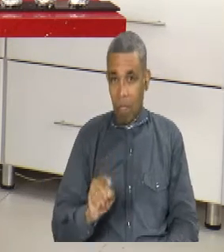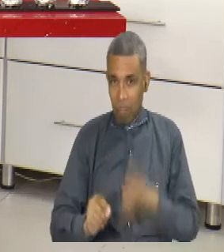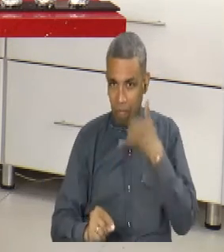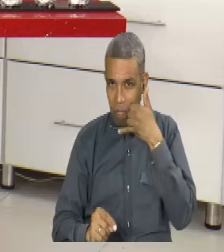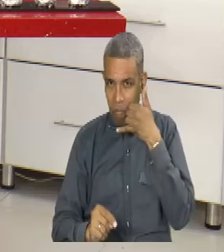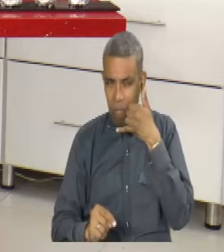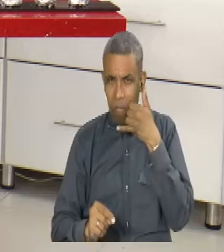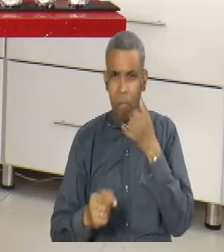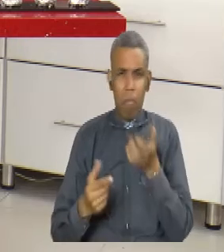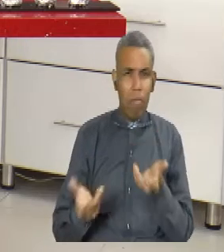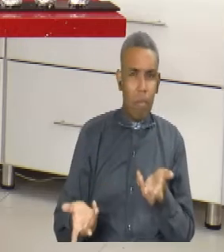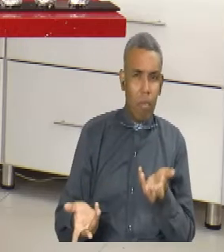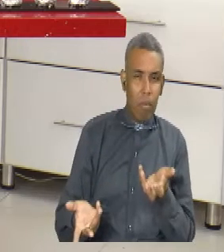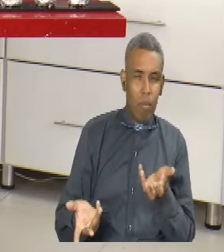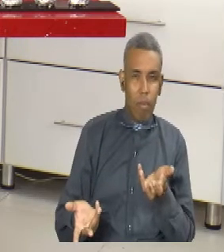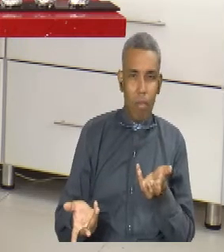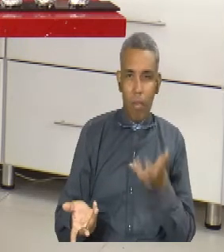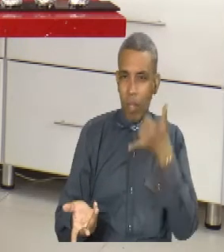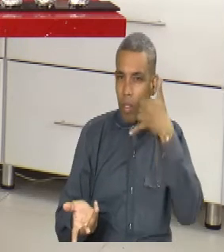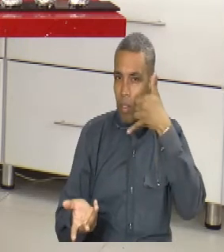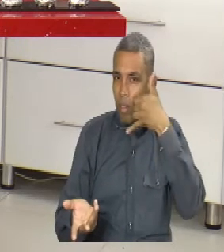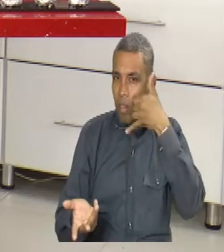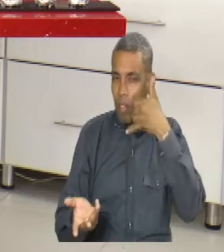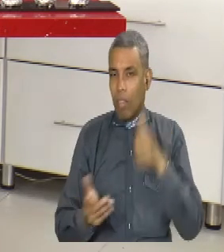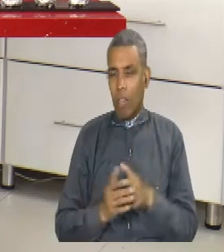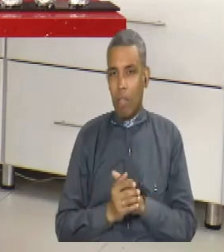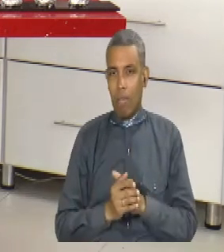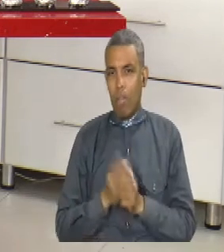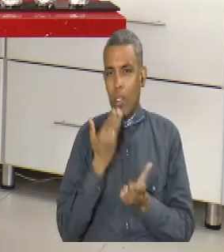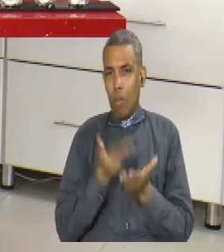Nuestra llamada. ¿Aló? Buenos días.